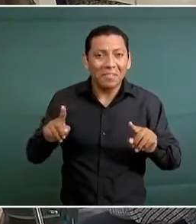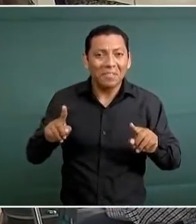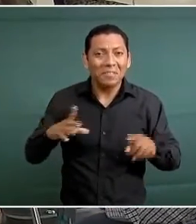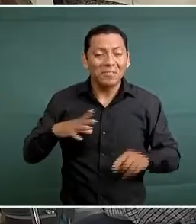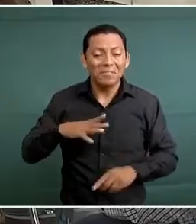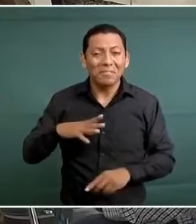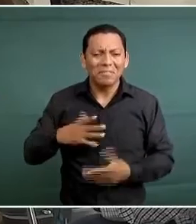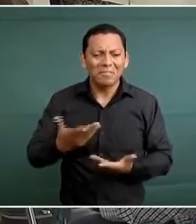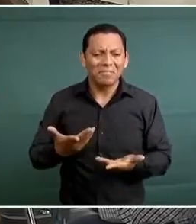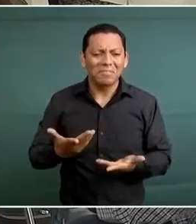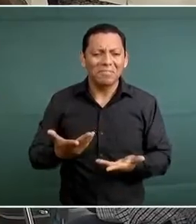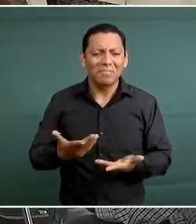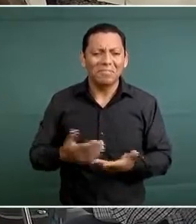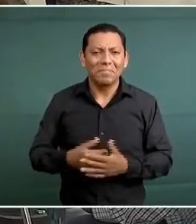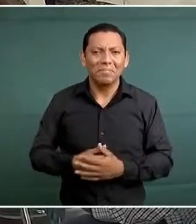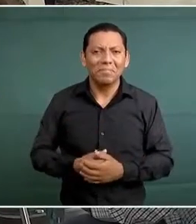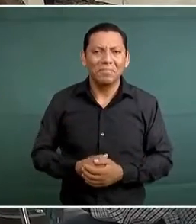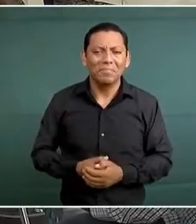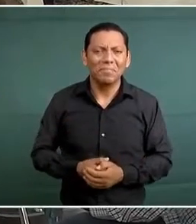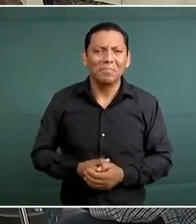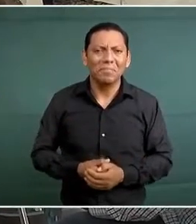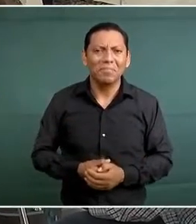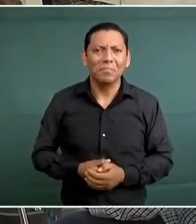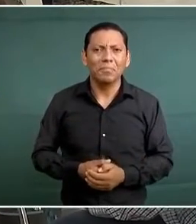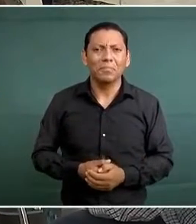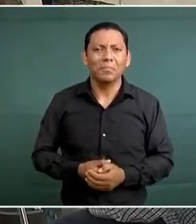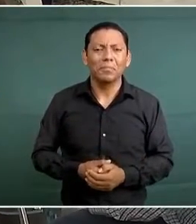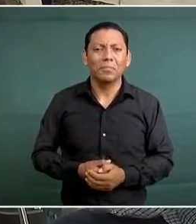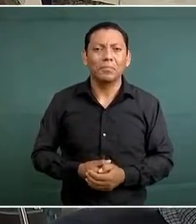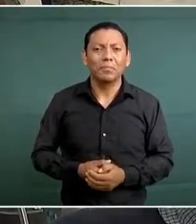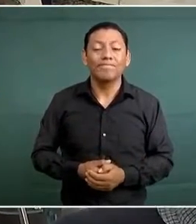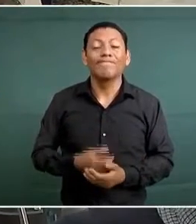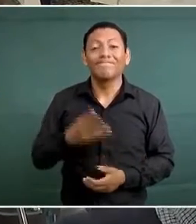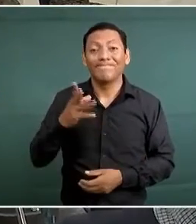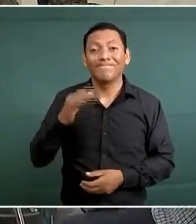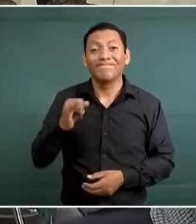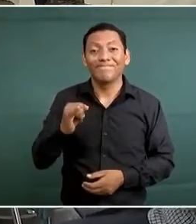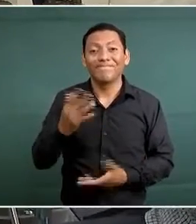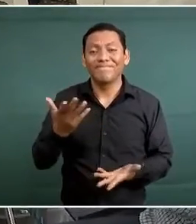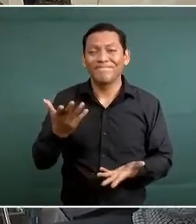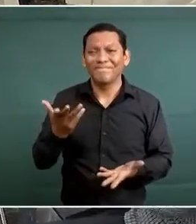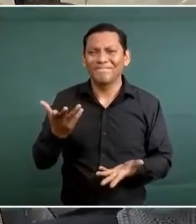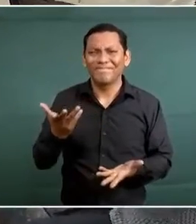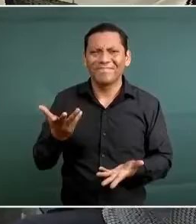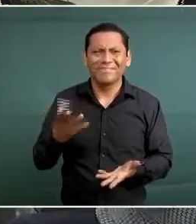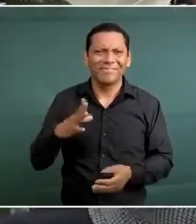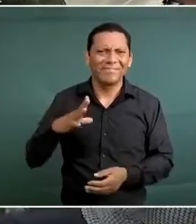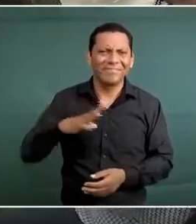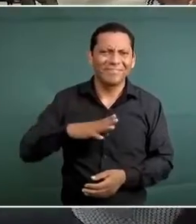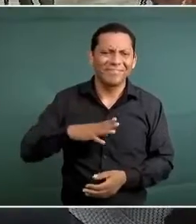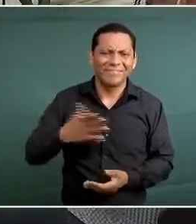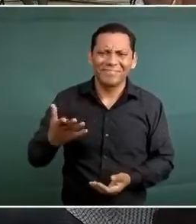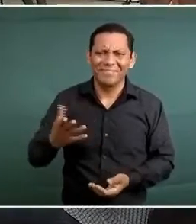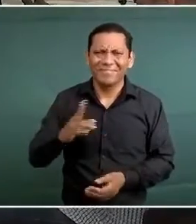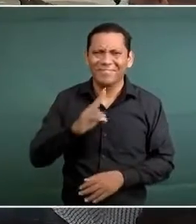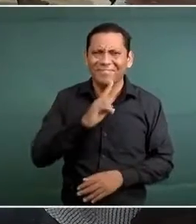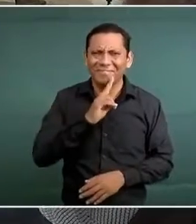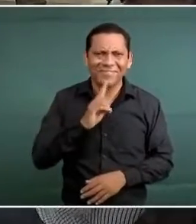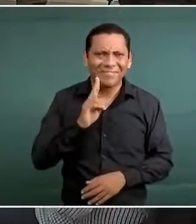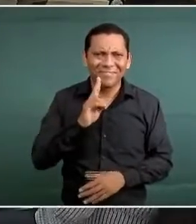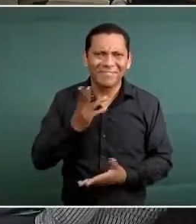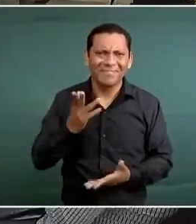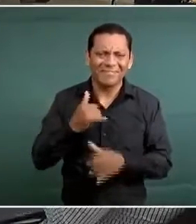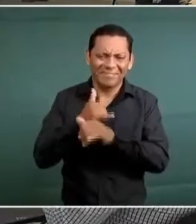pero este así están las las